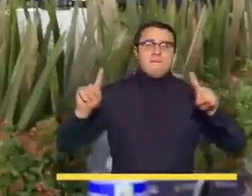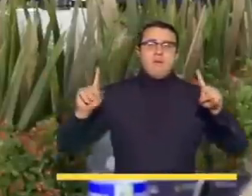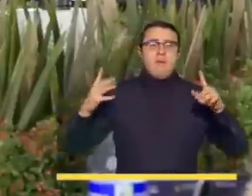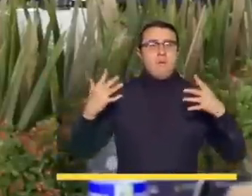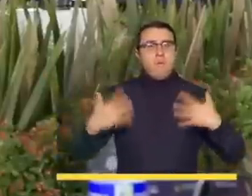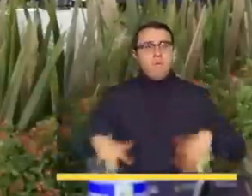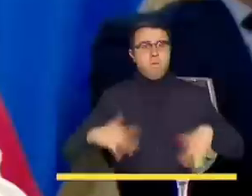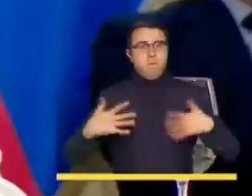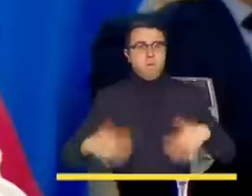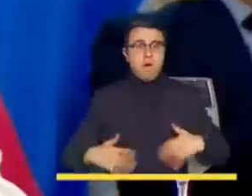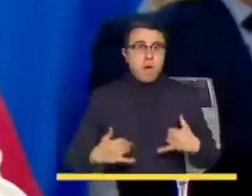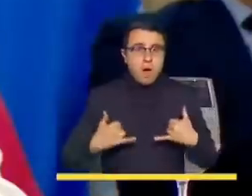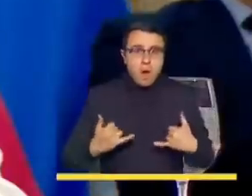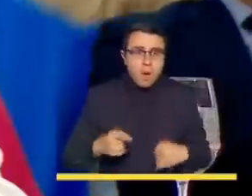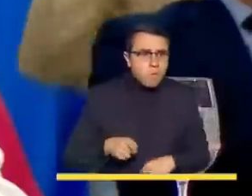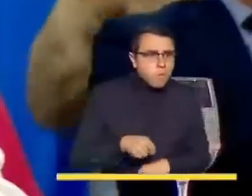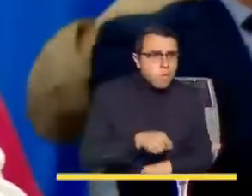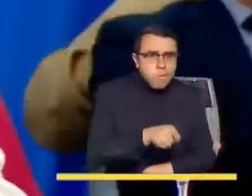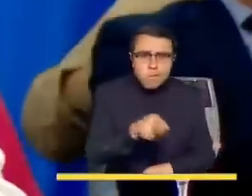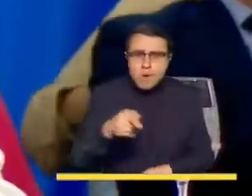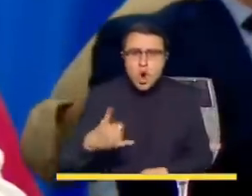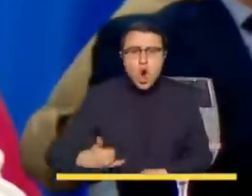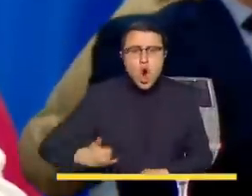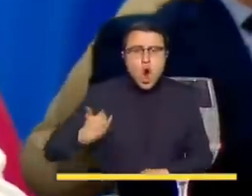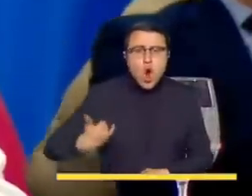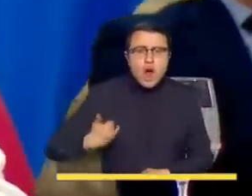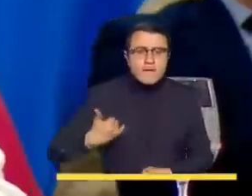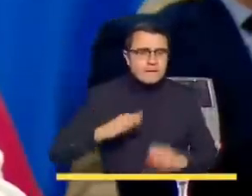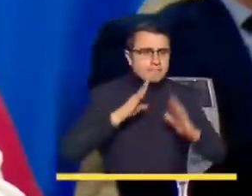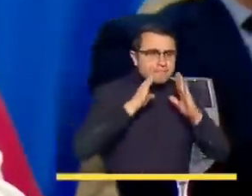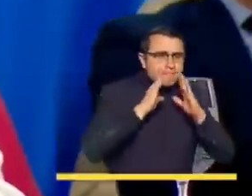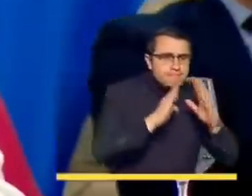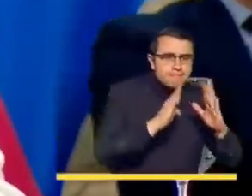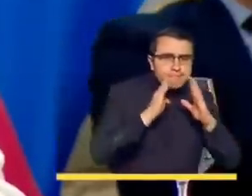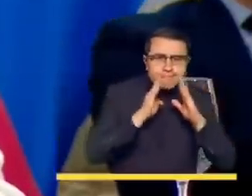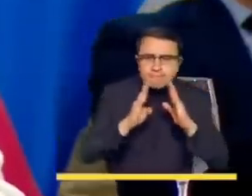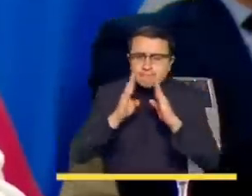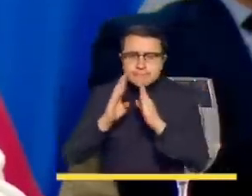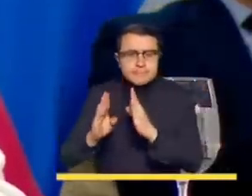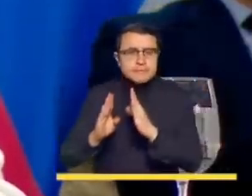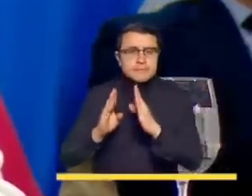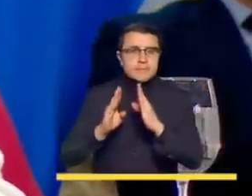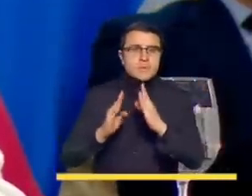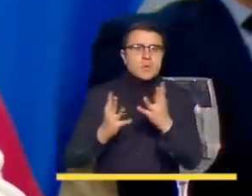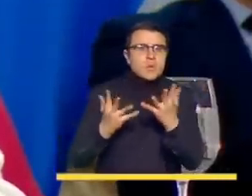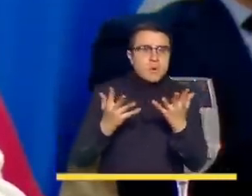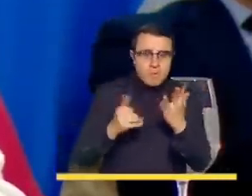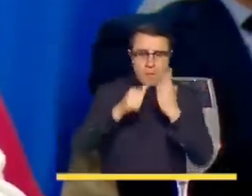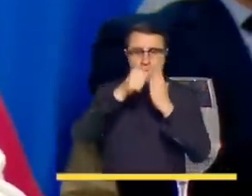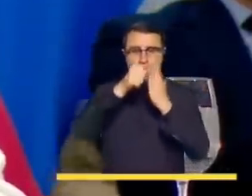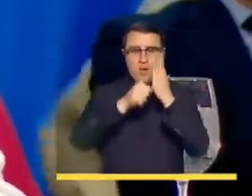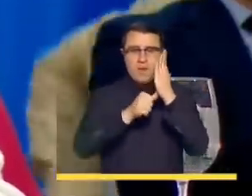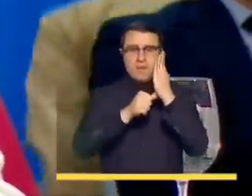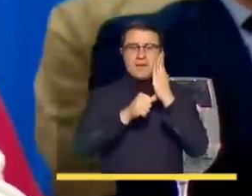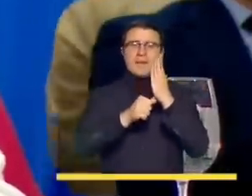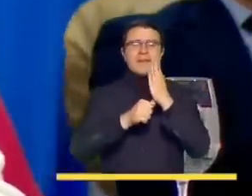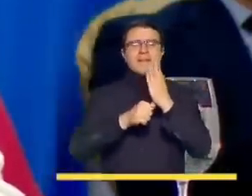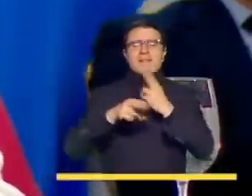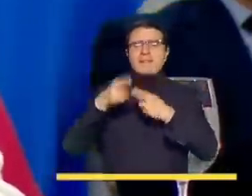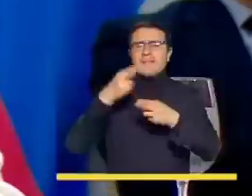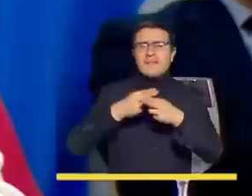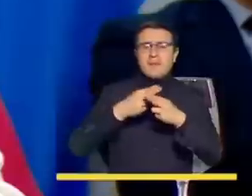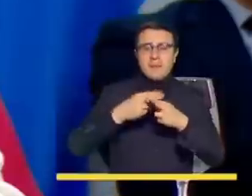se está atendiendo a los jóvenes. Solo un programa, Jóvenes Construyendo el